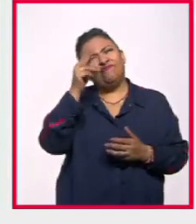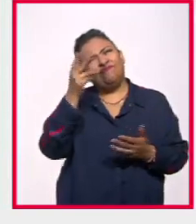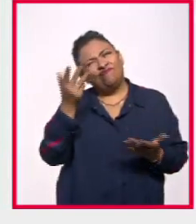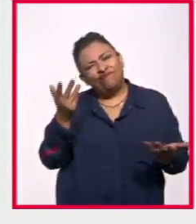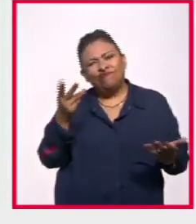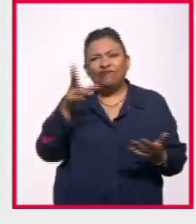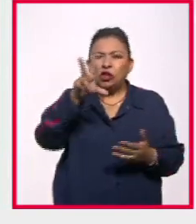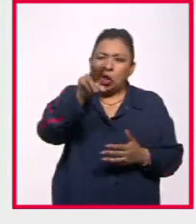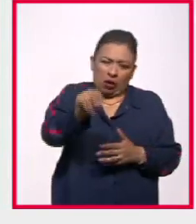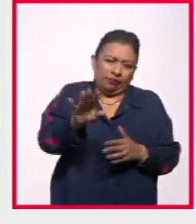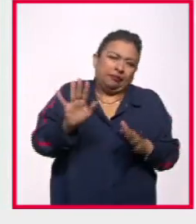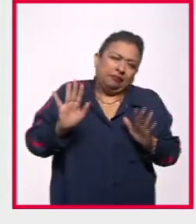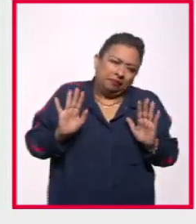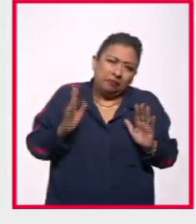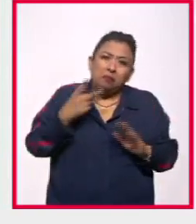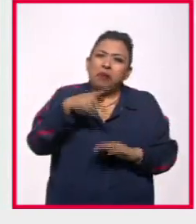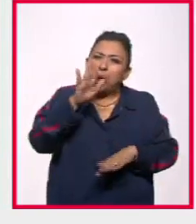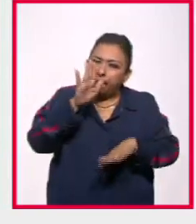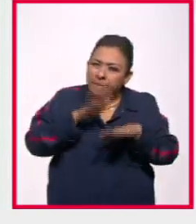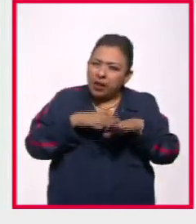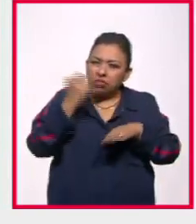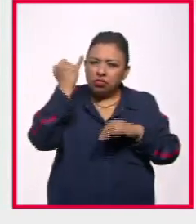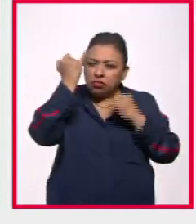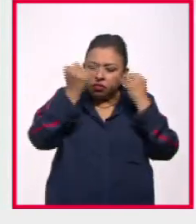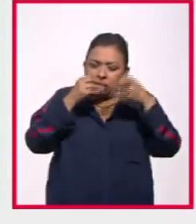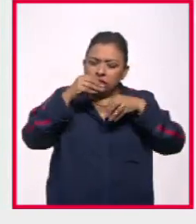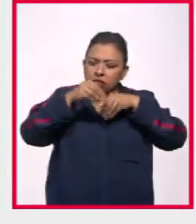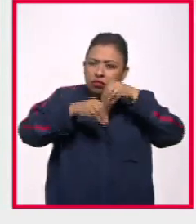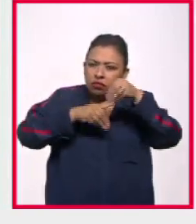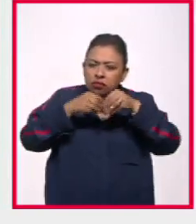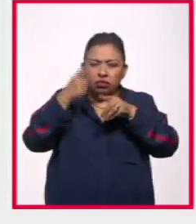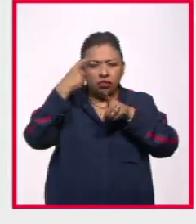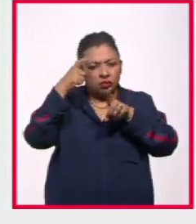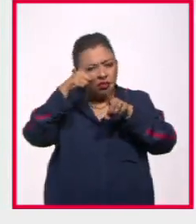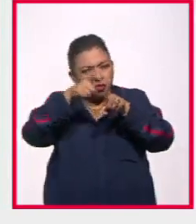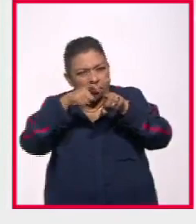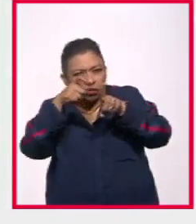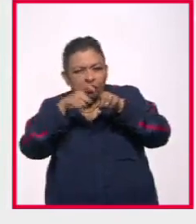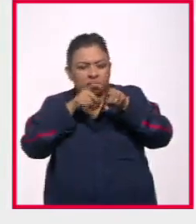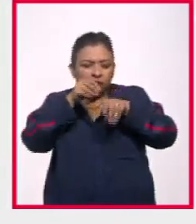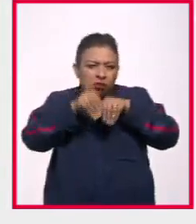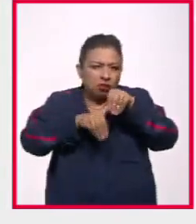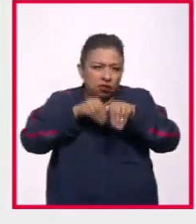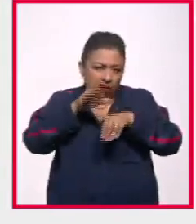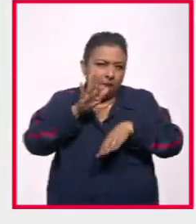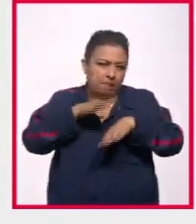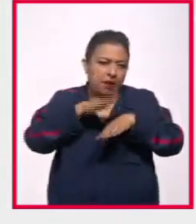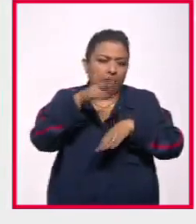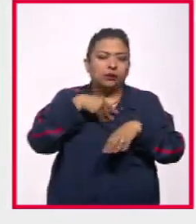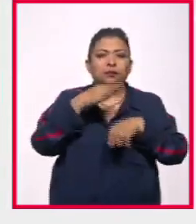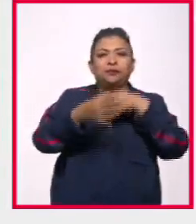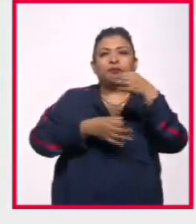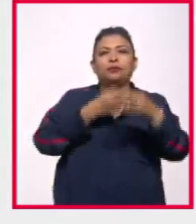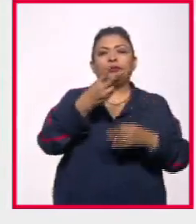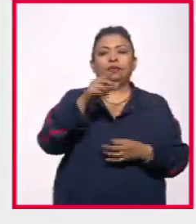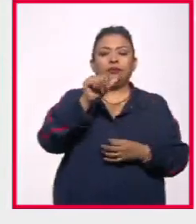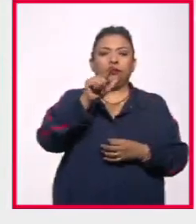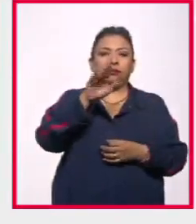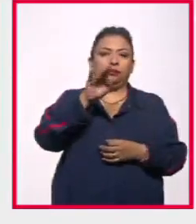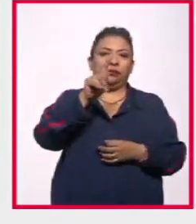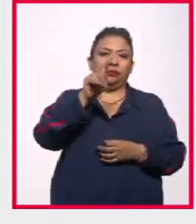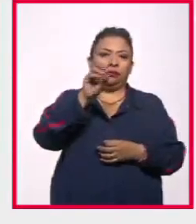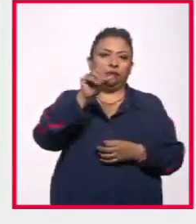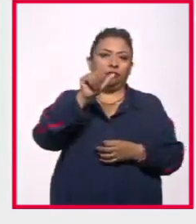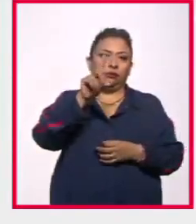pero más elaborado en el sentido de la crítica, ¿no? Noticias 22, Alberto